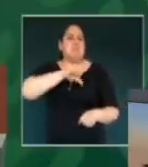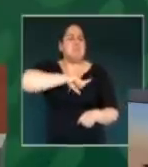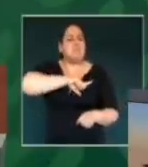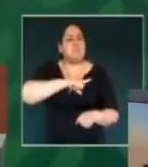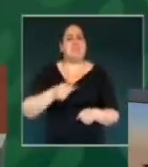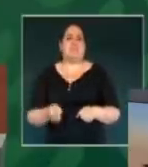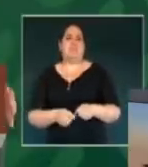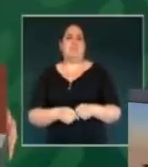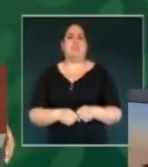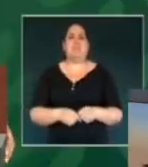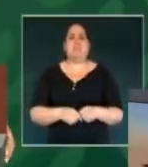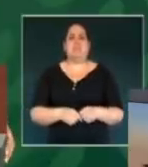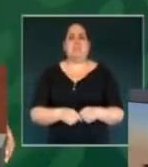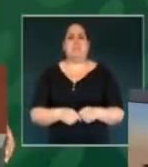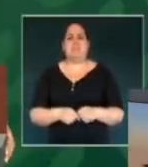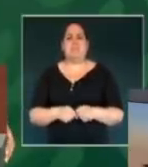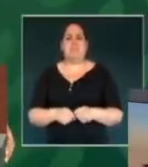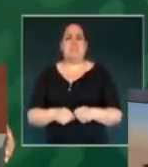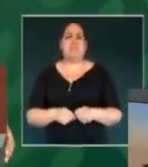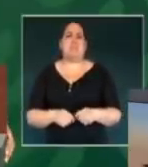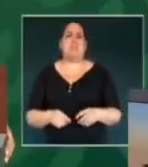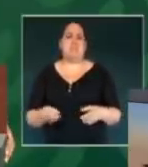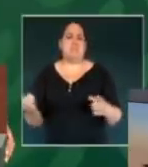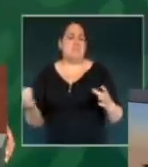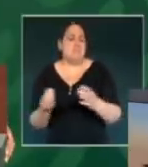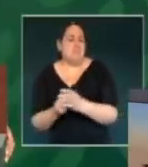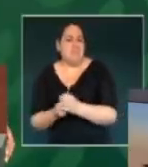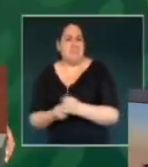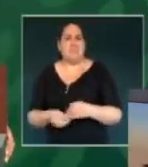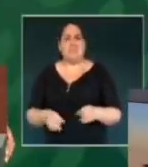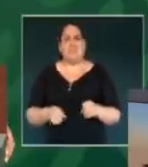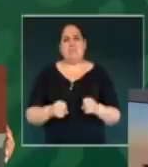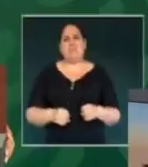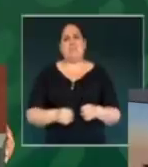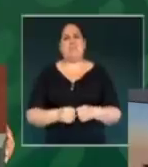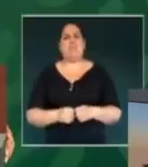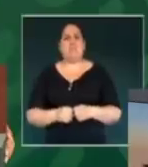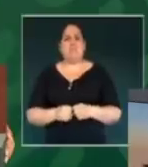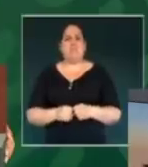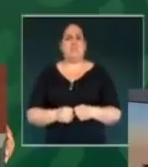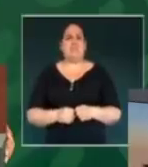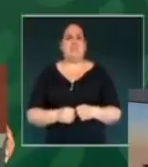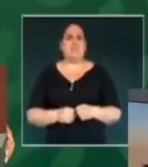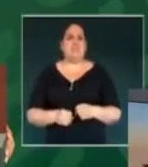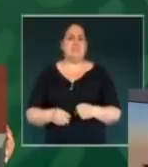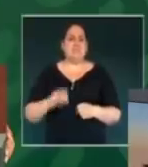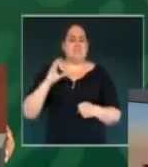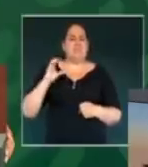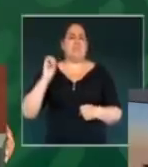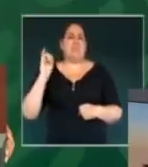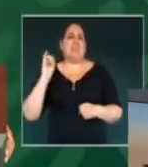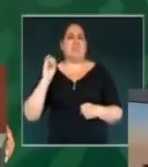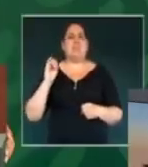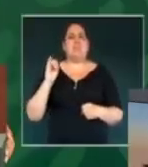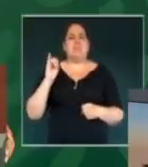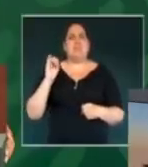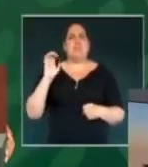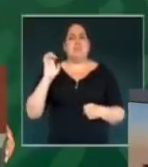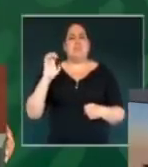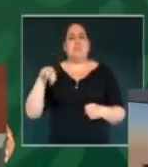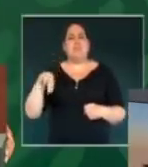integrado por eminencias. Son los mejores científicos del país los que